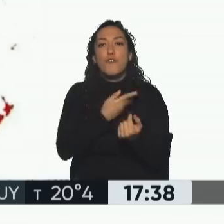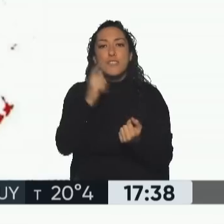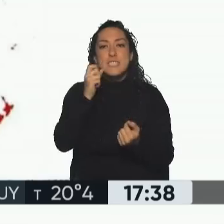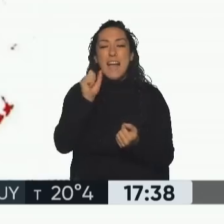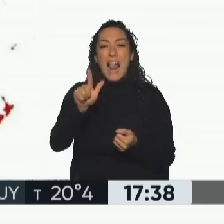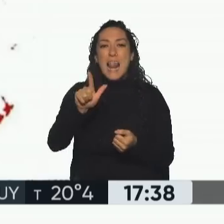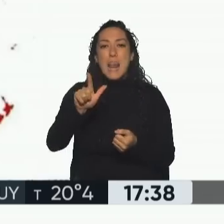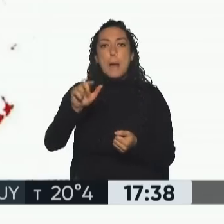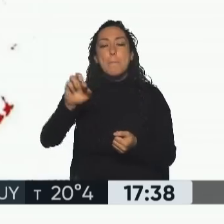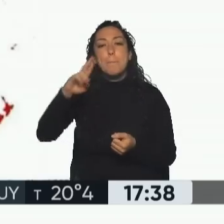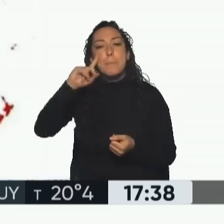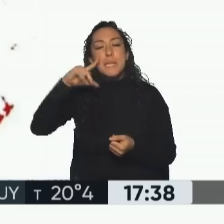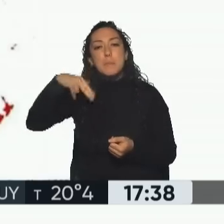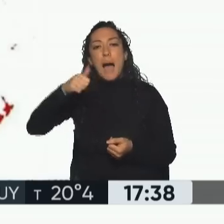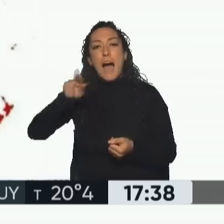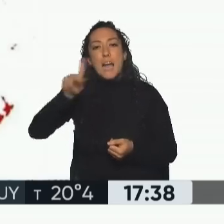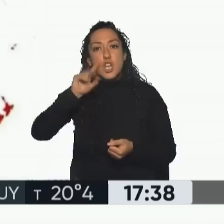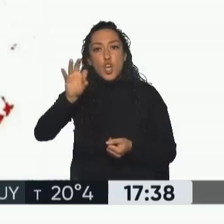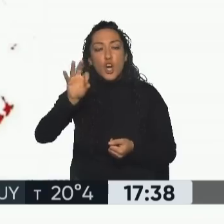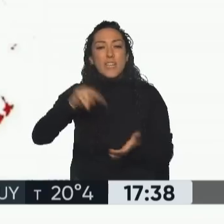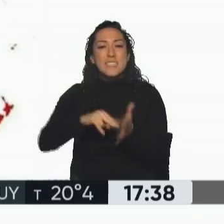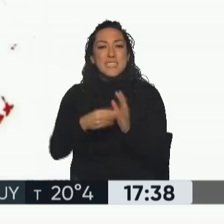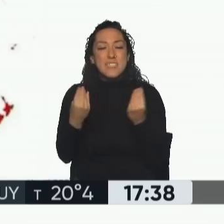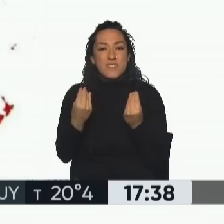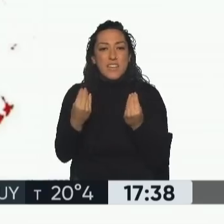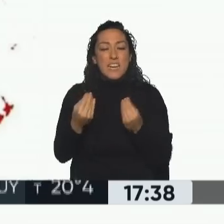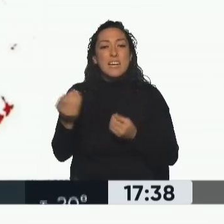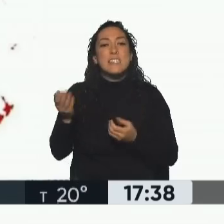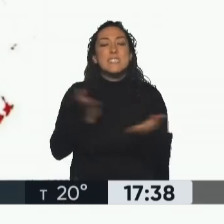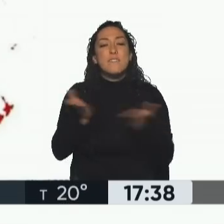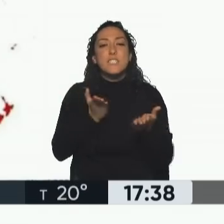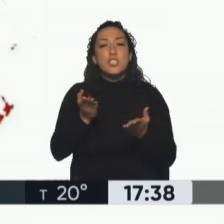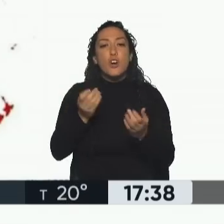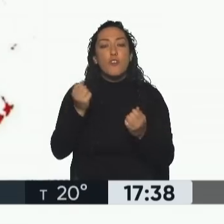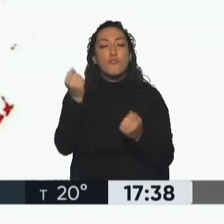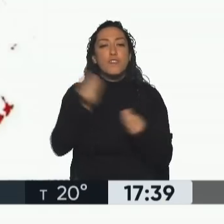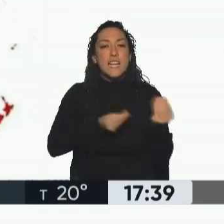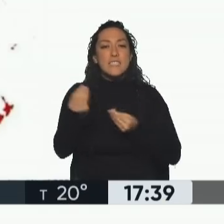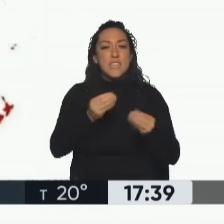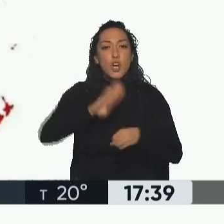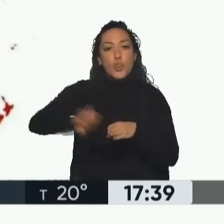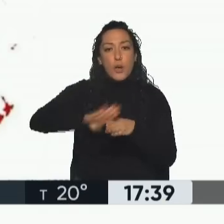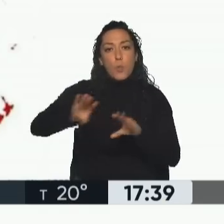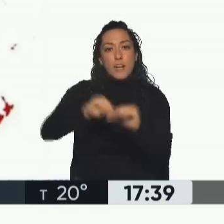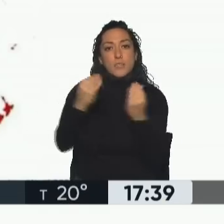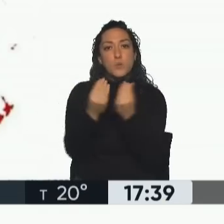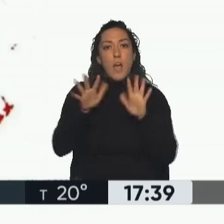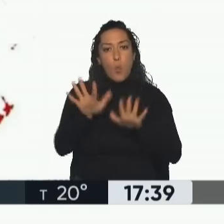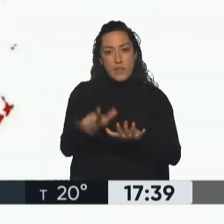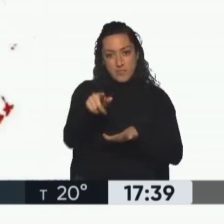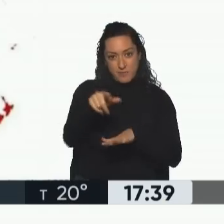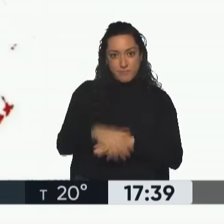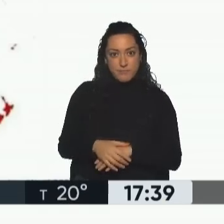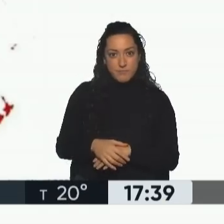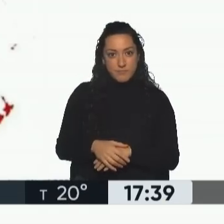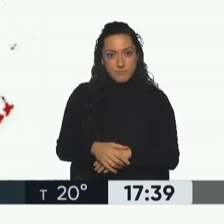Antes de pagar la deuda, antes de pagar los servicios financieros de la deuda, tienen ese resultado. Vamos con